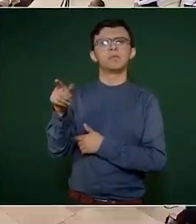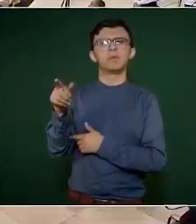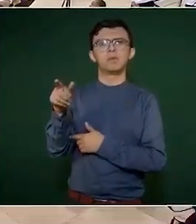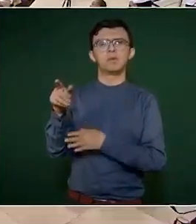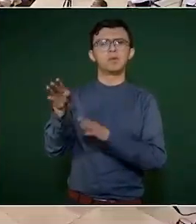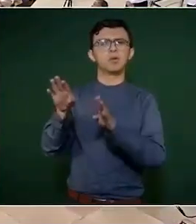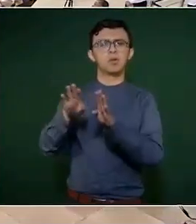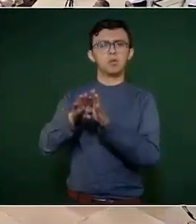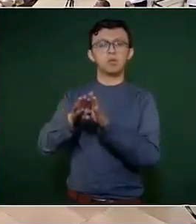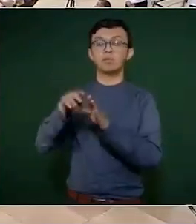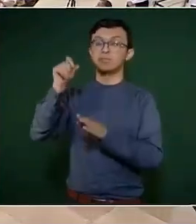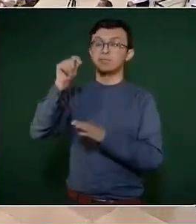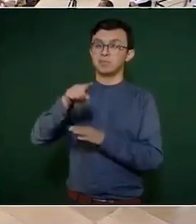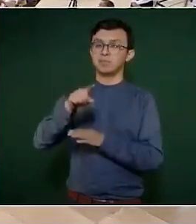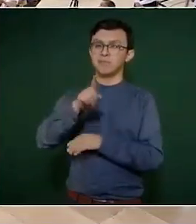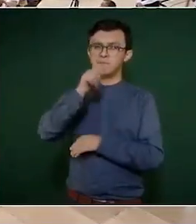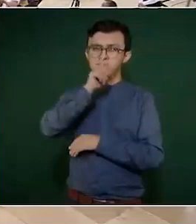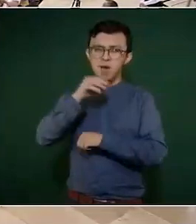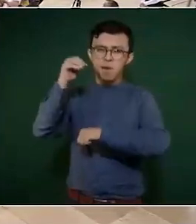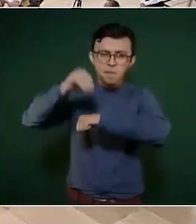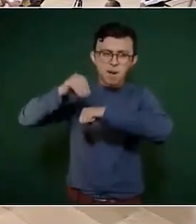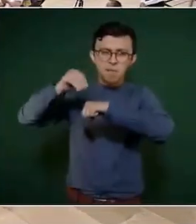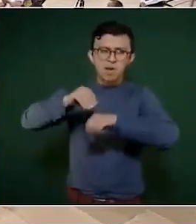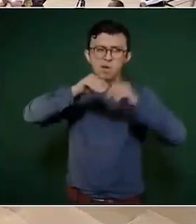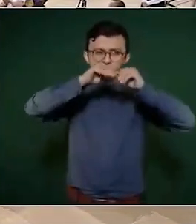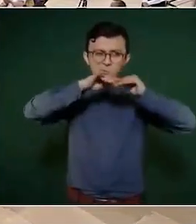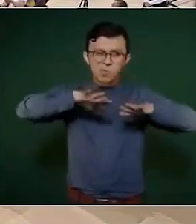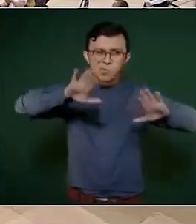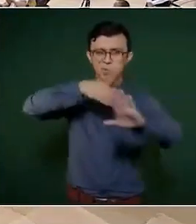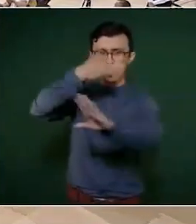víctima de una campaña de desprestigio,